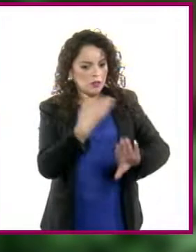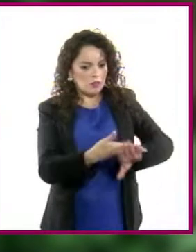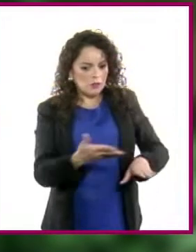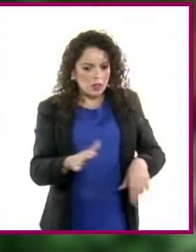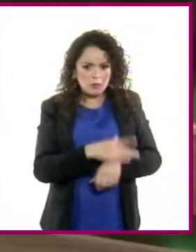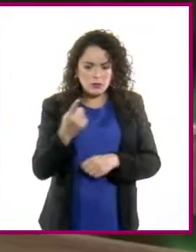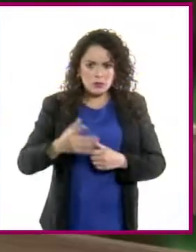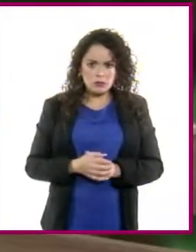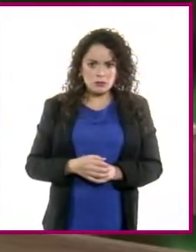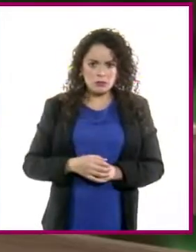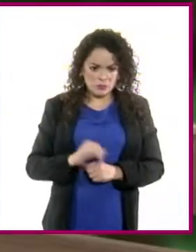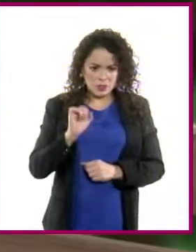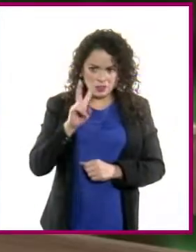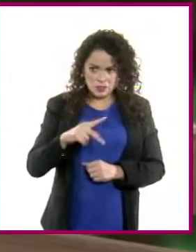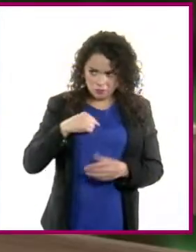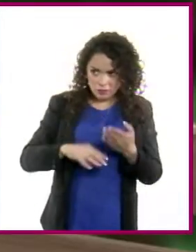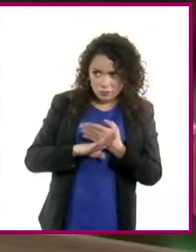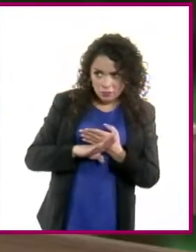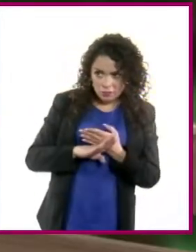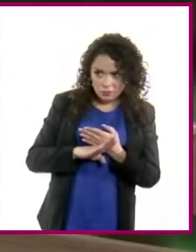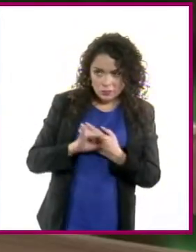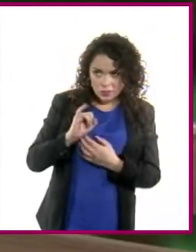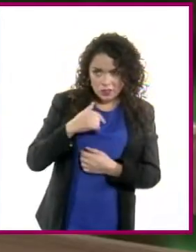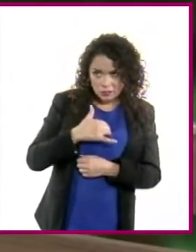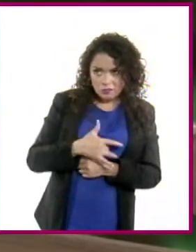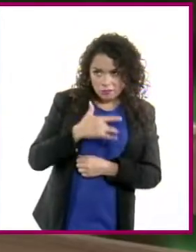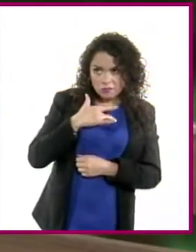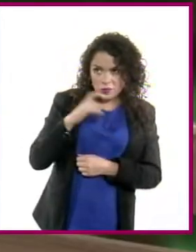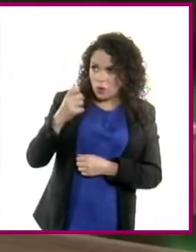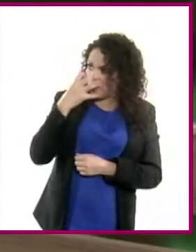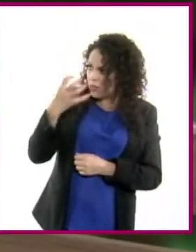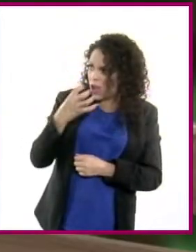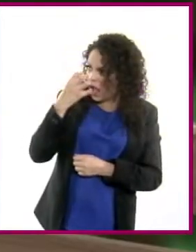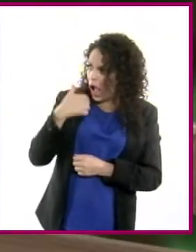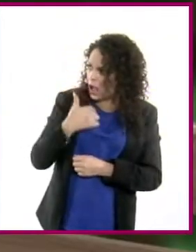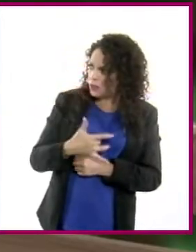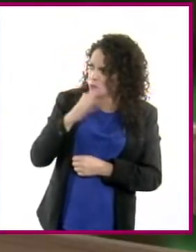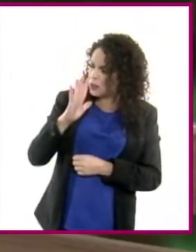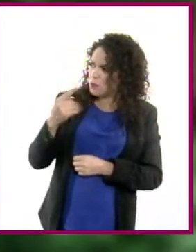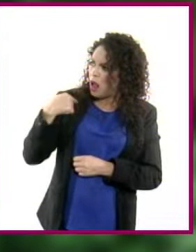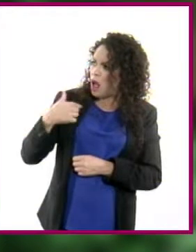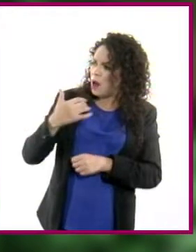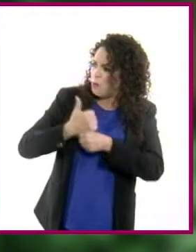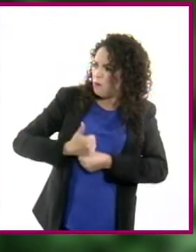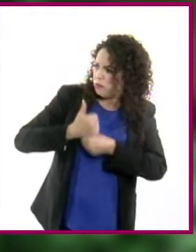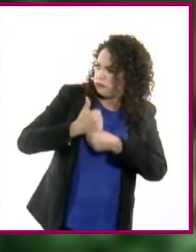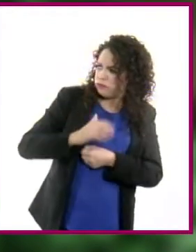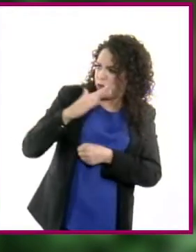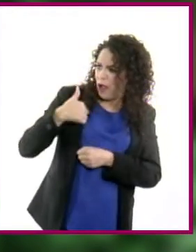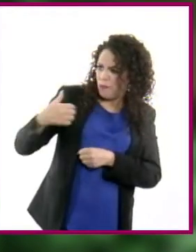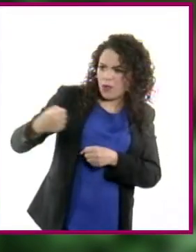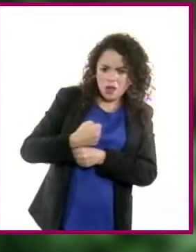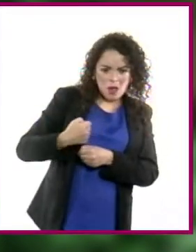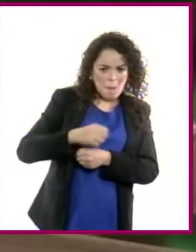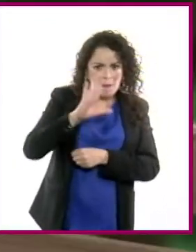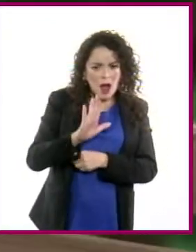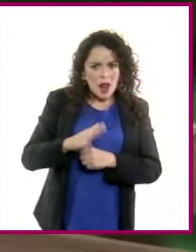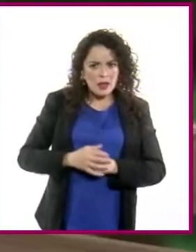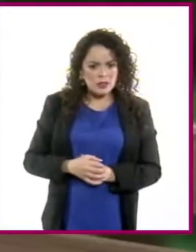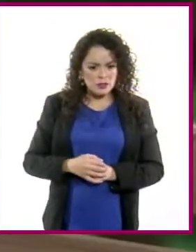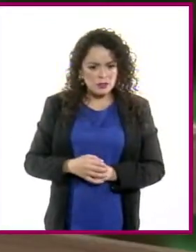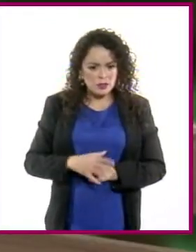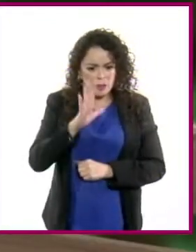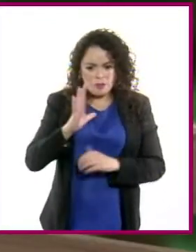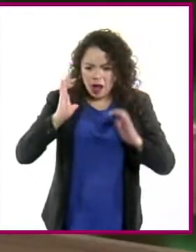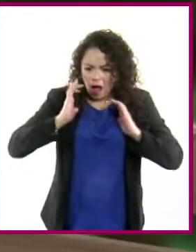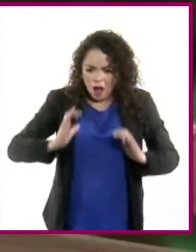sentiste agredida? Sí, cuando me empezó a gritar me sentí como si me estuviera lastimando, casi como si fuera algo